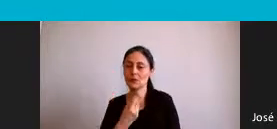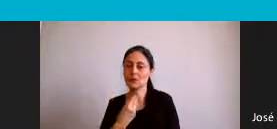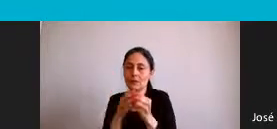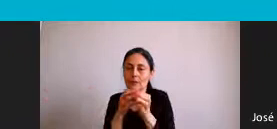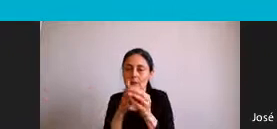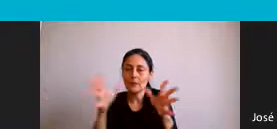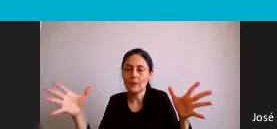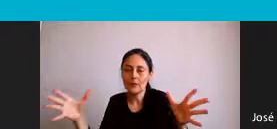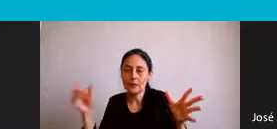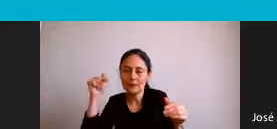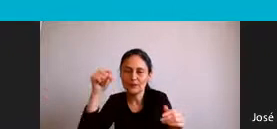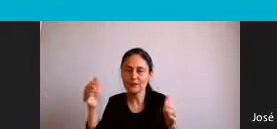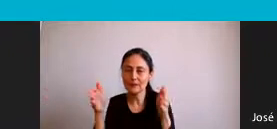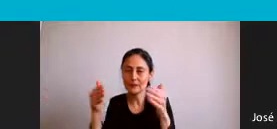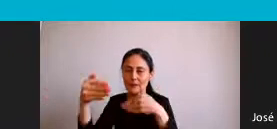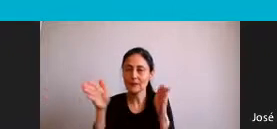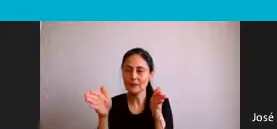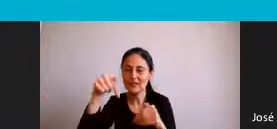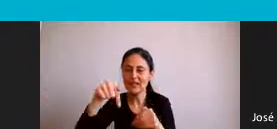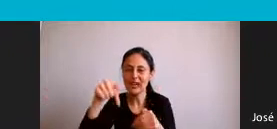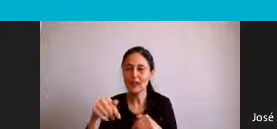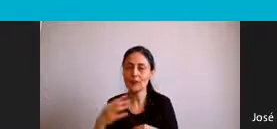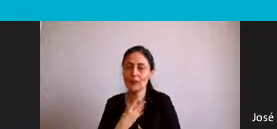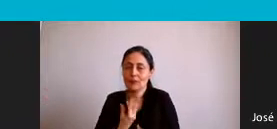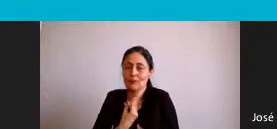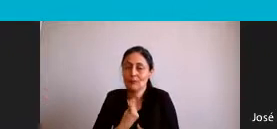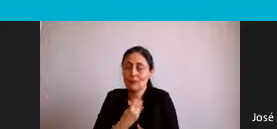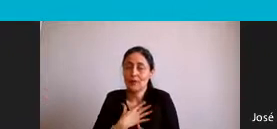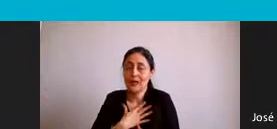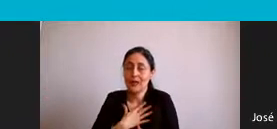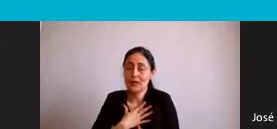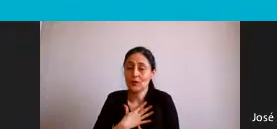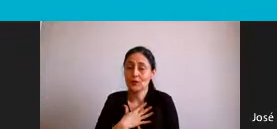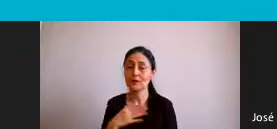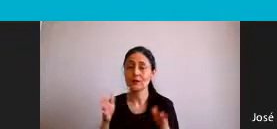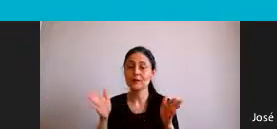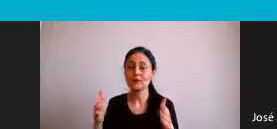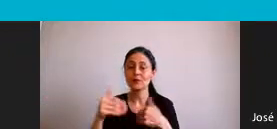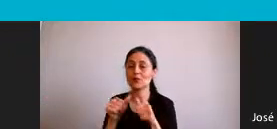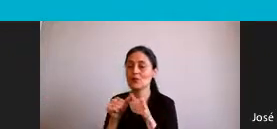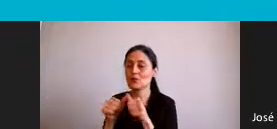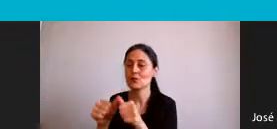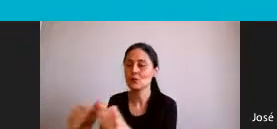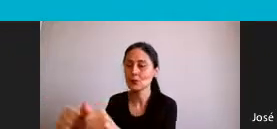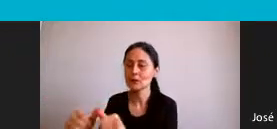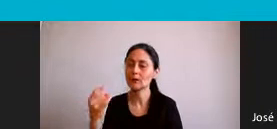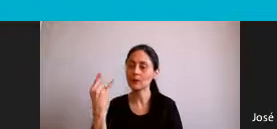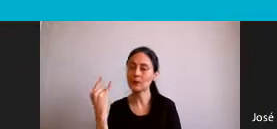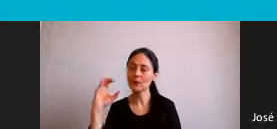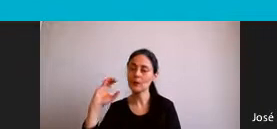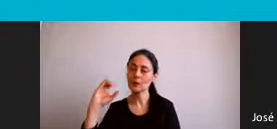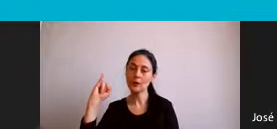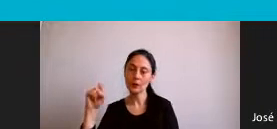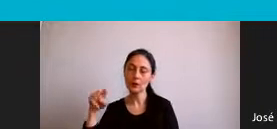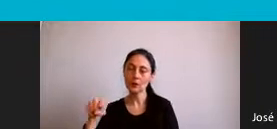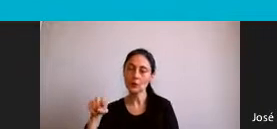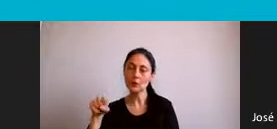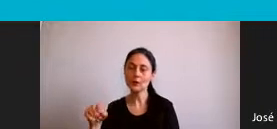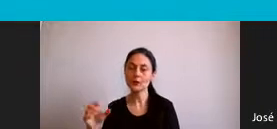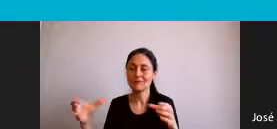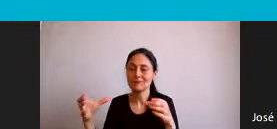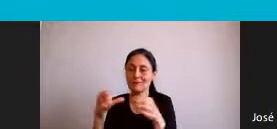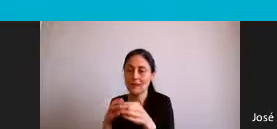cerrados, producto de efectivamente haber estado en periodos tan prolongados en unidades de cuidados intensivos, en aislamiento muchas